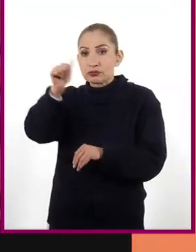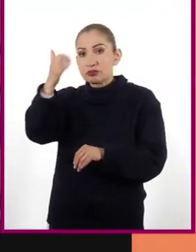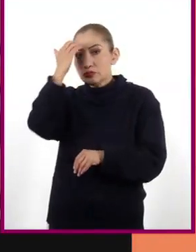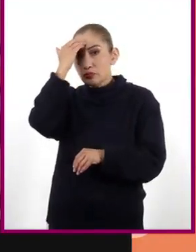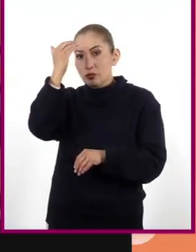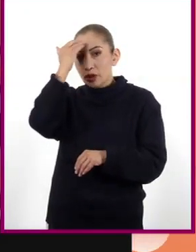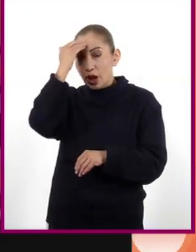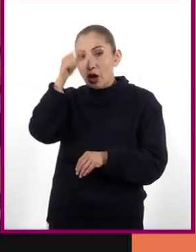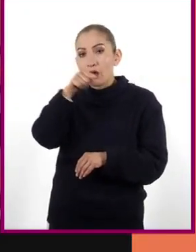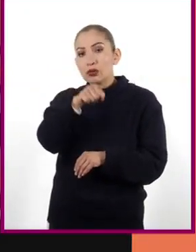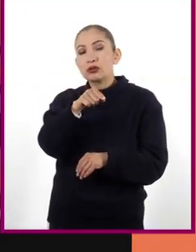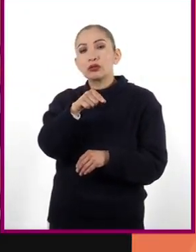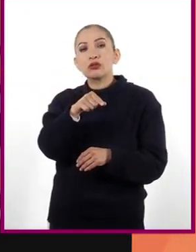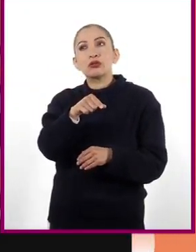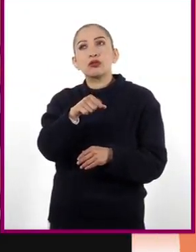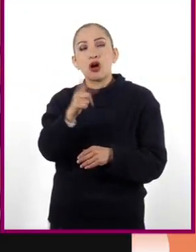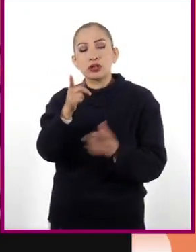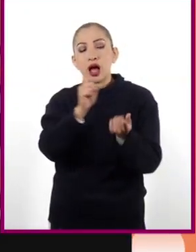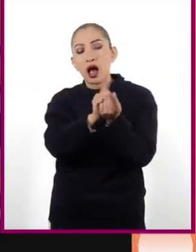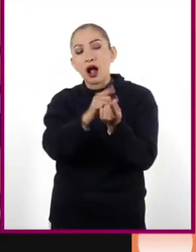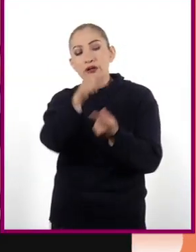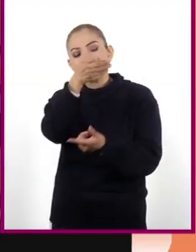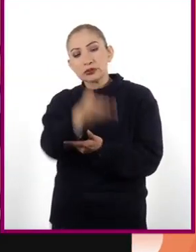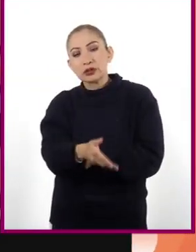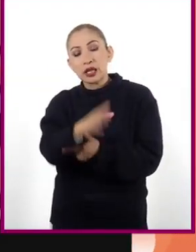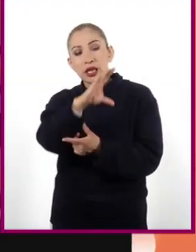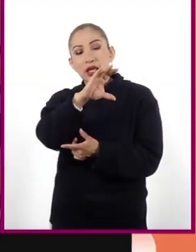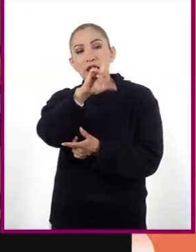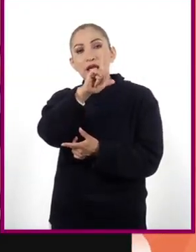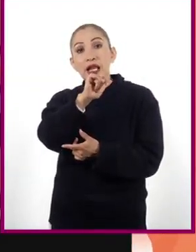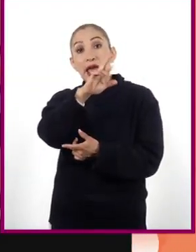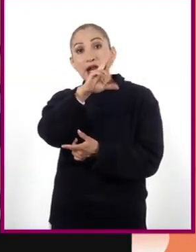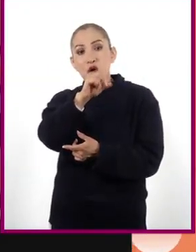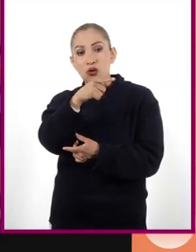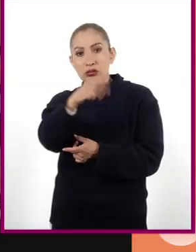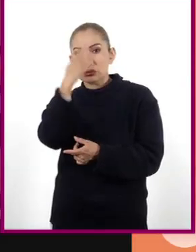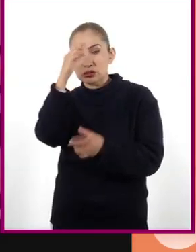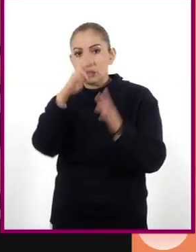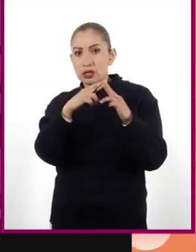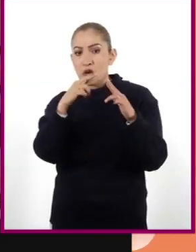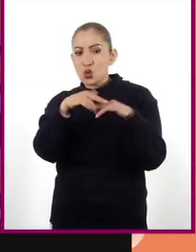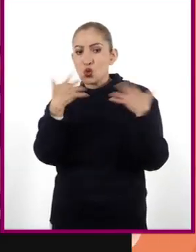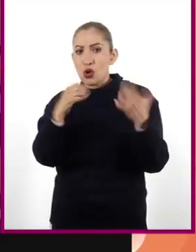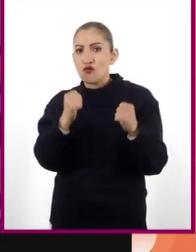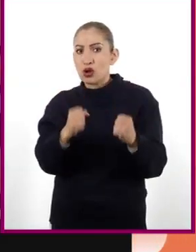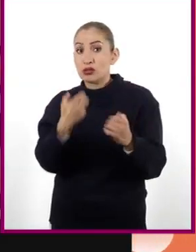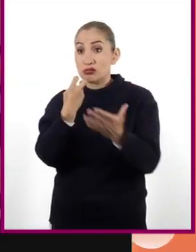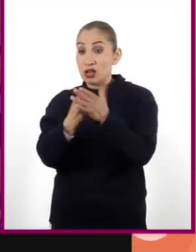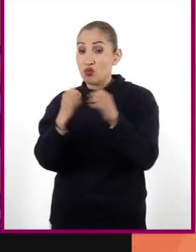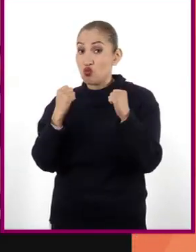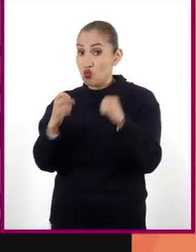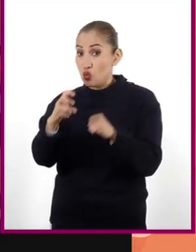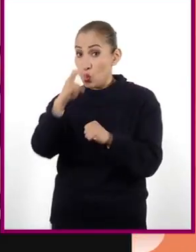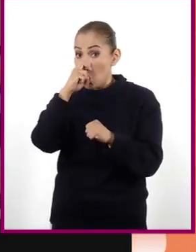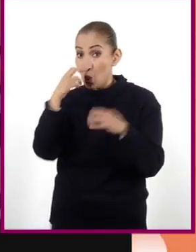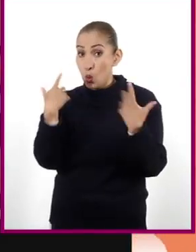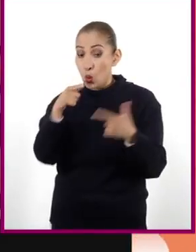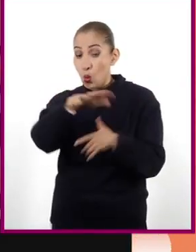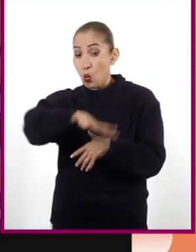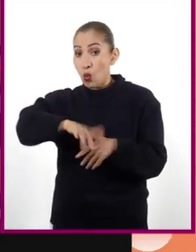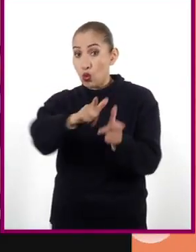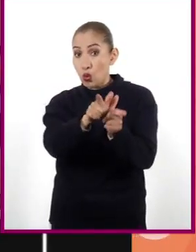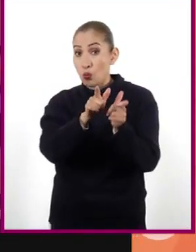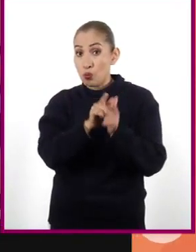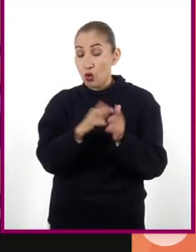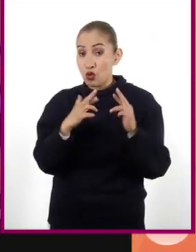conoce una parte de la sociedad que es el clero, que es la parte más fuerte de la novela porque es una crítica muy dura a este